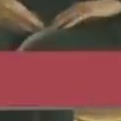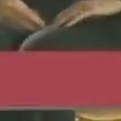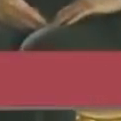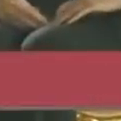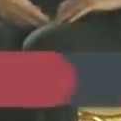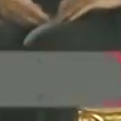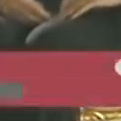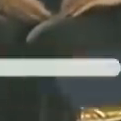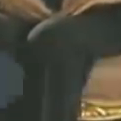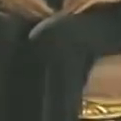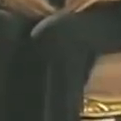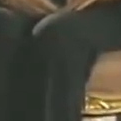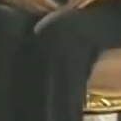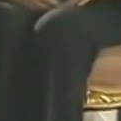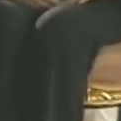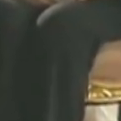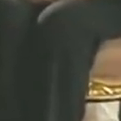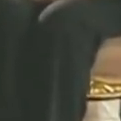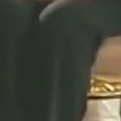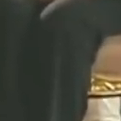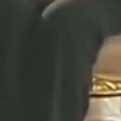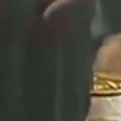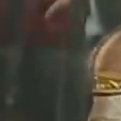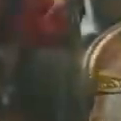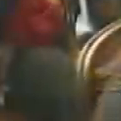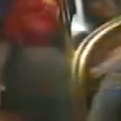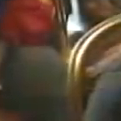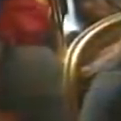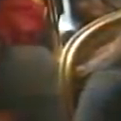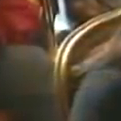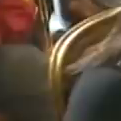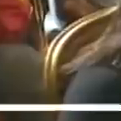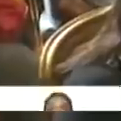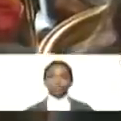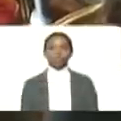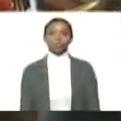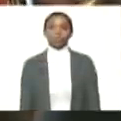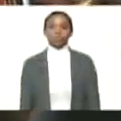a sus amigos, compañeros,